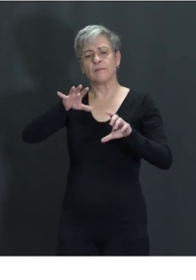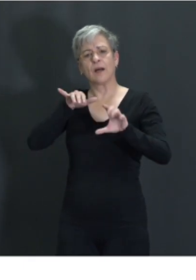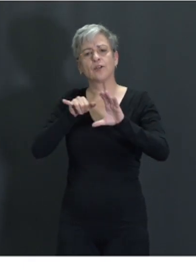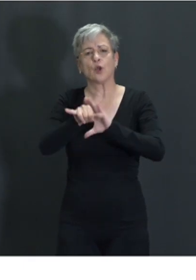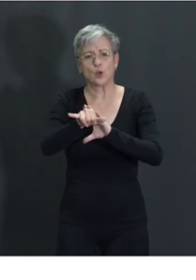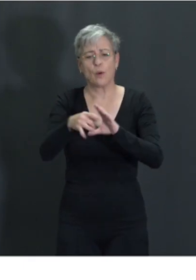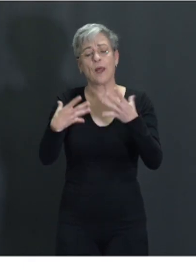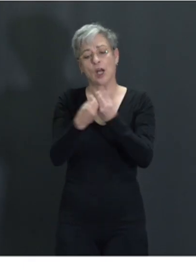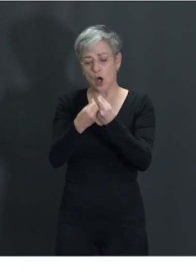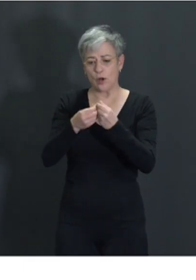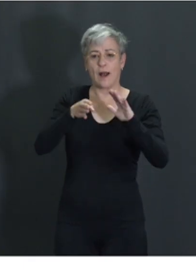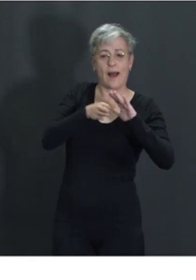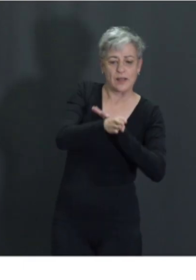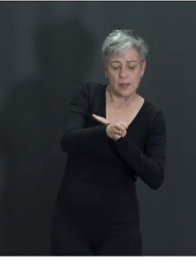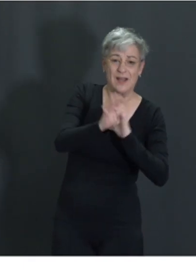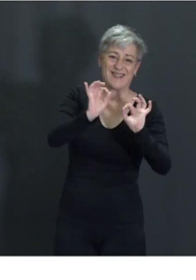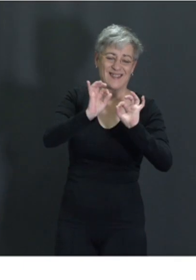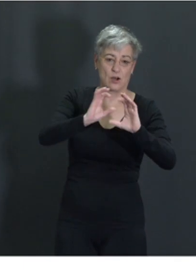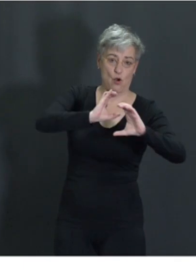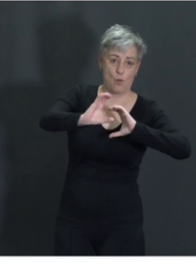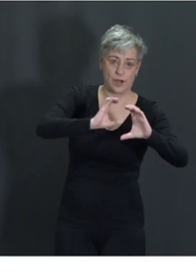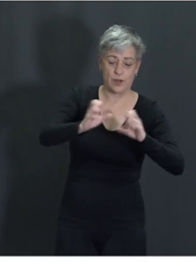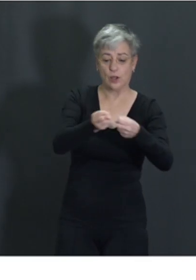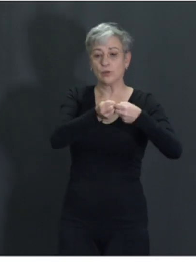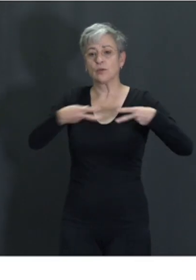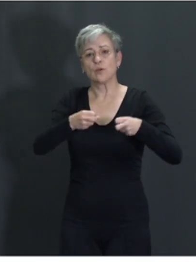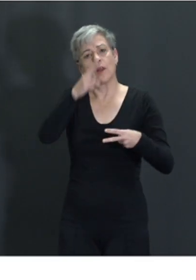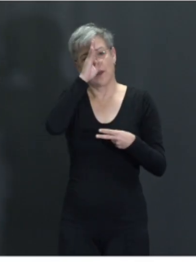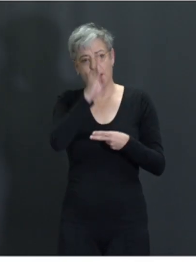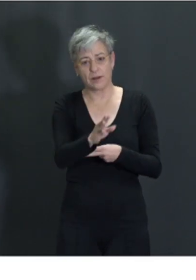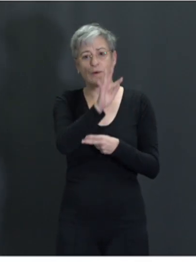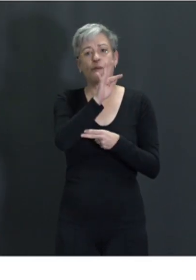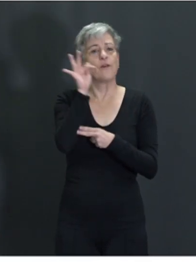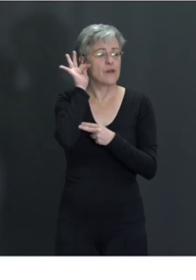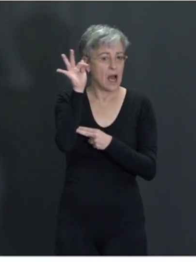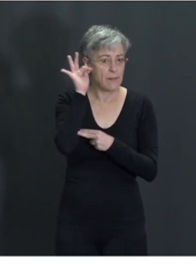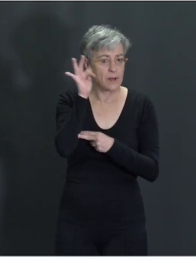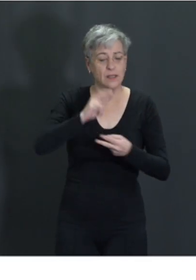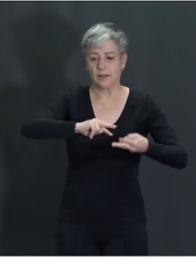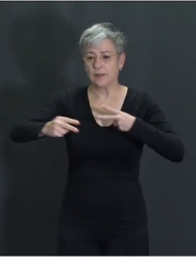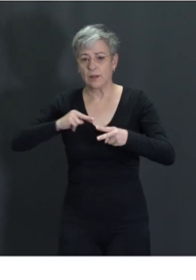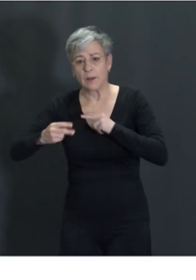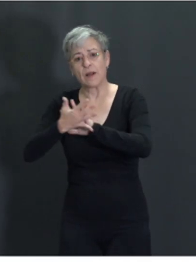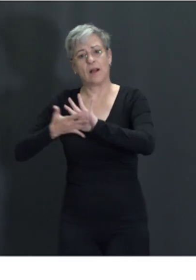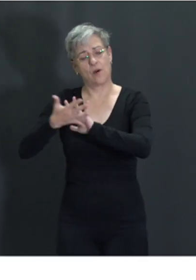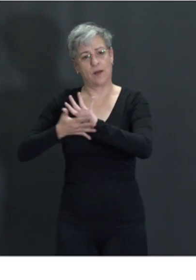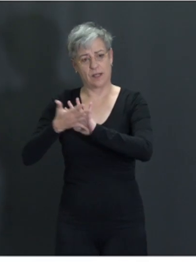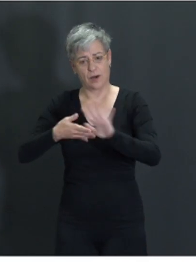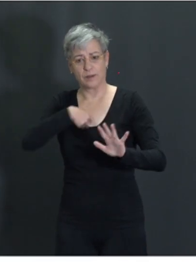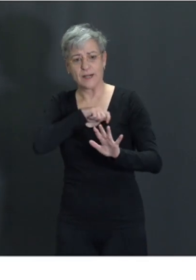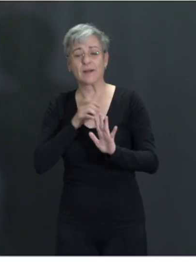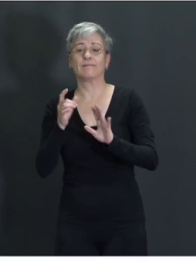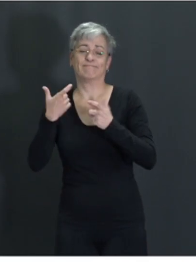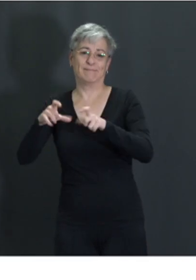con medidas de accesibilidad a la comunicación, como el subtitulado en directo a cargo de FIAPAS, interpretación en lengua de signos española por parte